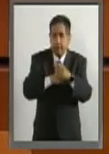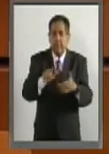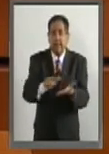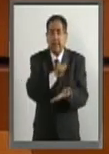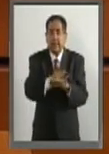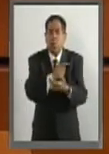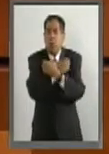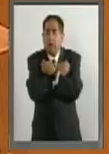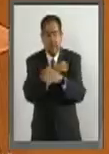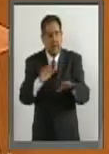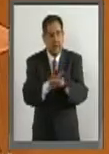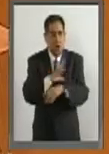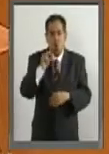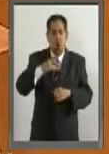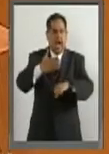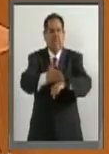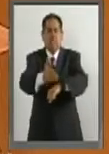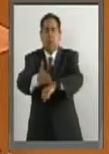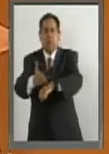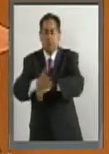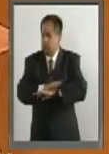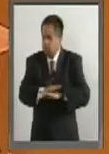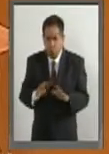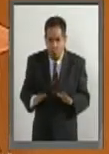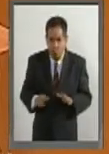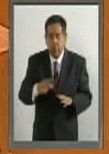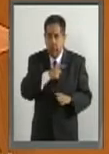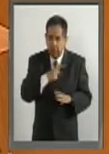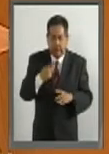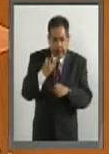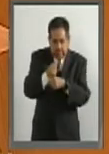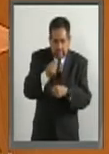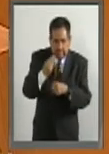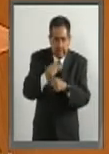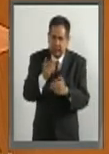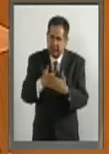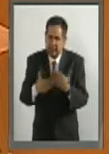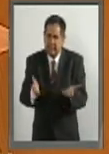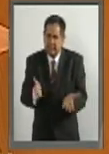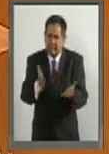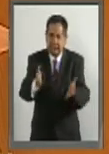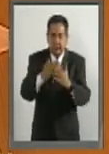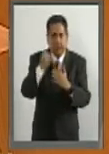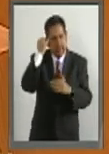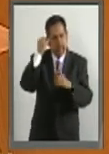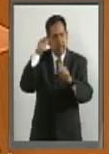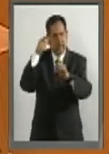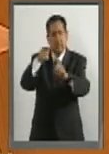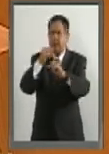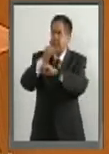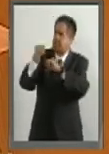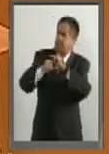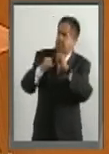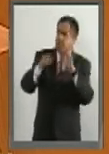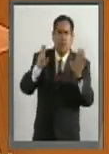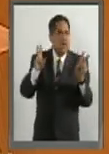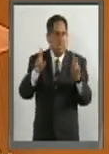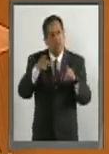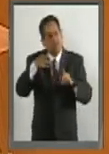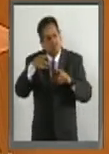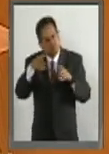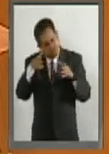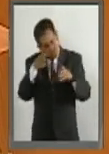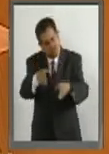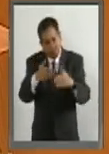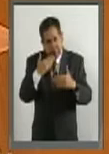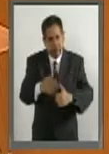sea punitiva y que además esté ya perfilada en este nuevo escenario nacional e internacional. Quiero decir